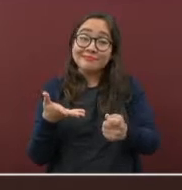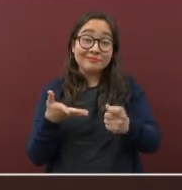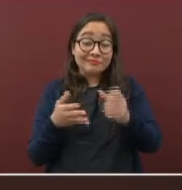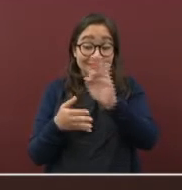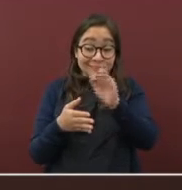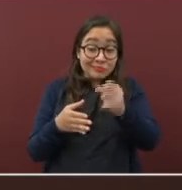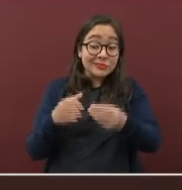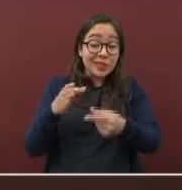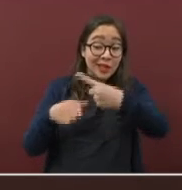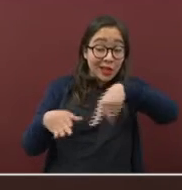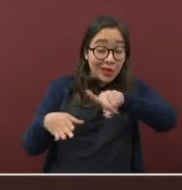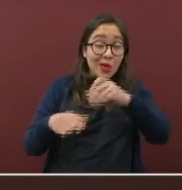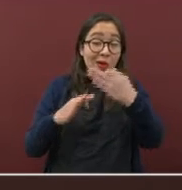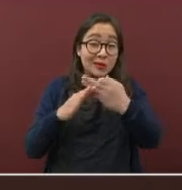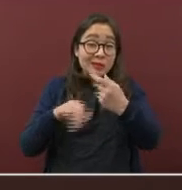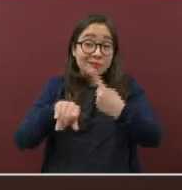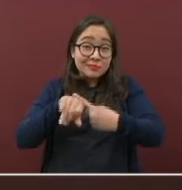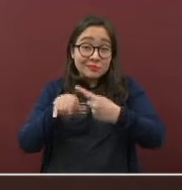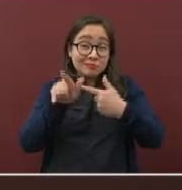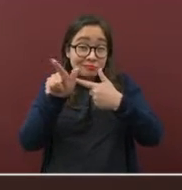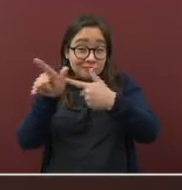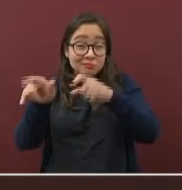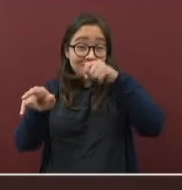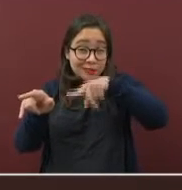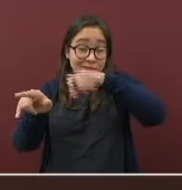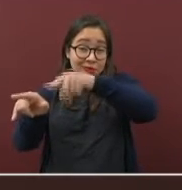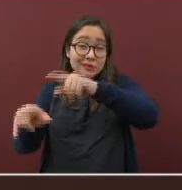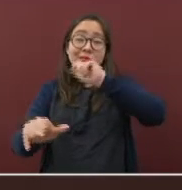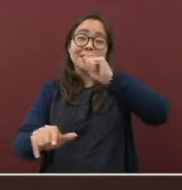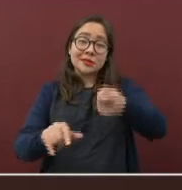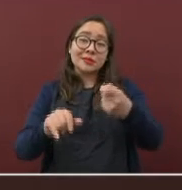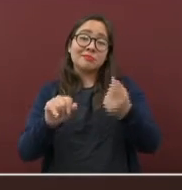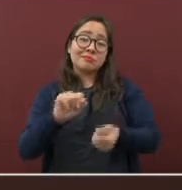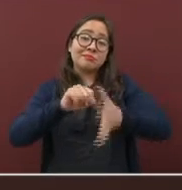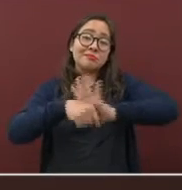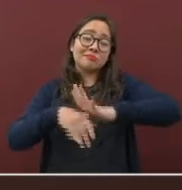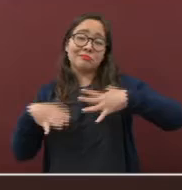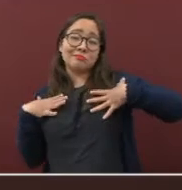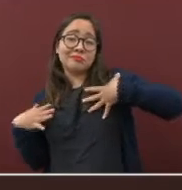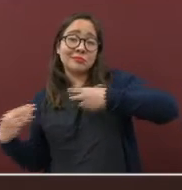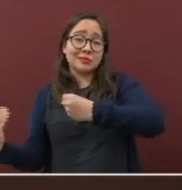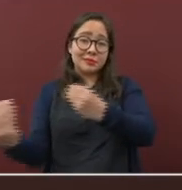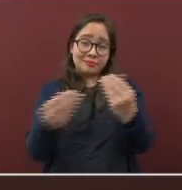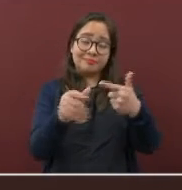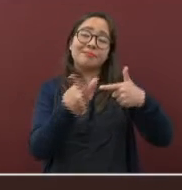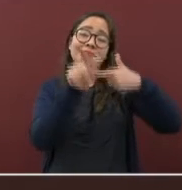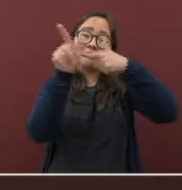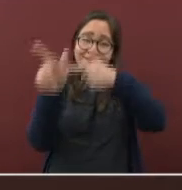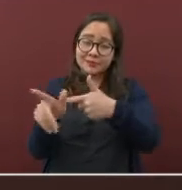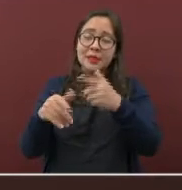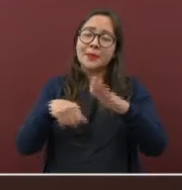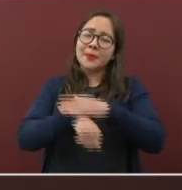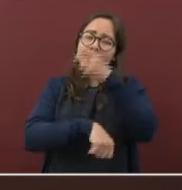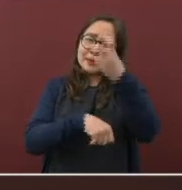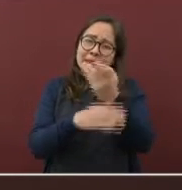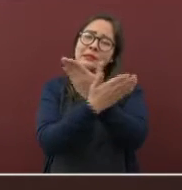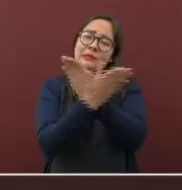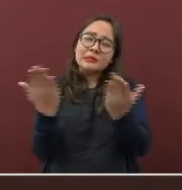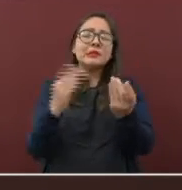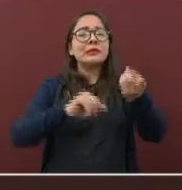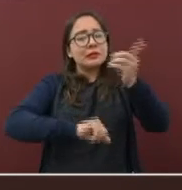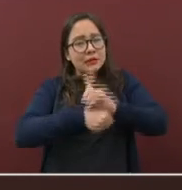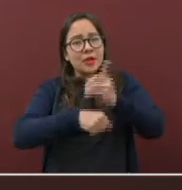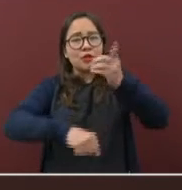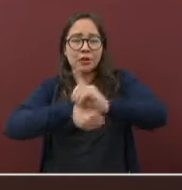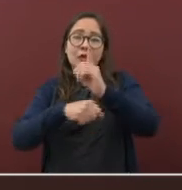enfermos que tienen activa su infección la transmisión por colon a virus continúa es por ello que insistimos todas las